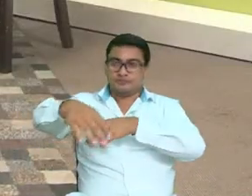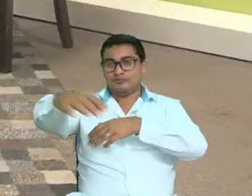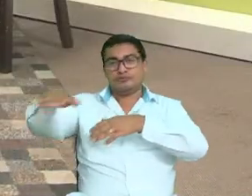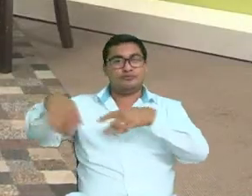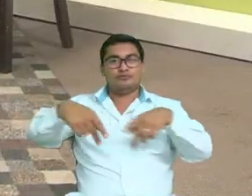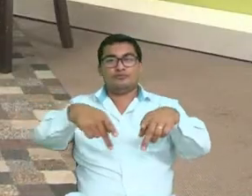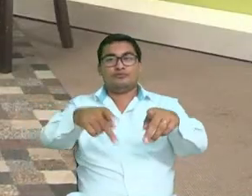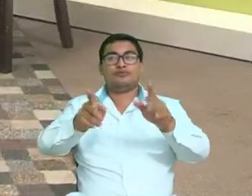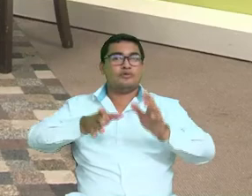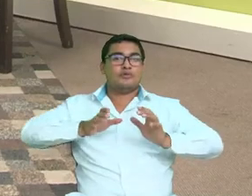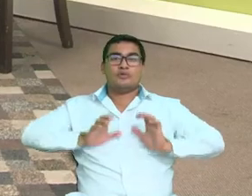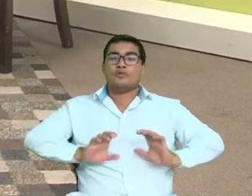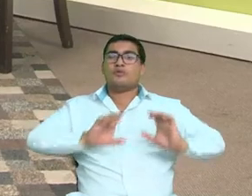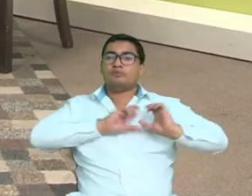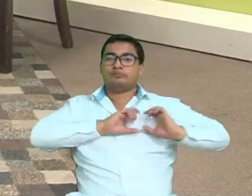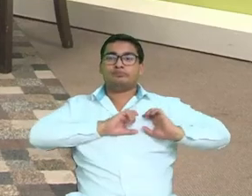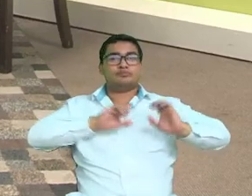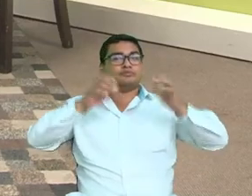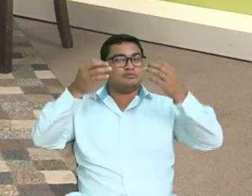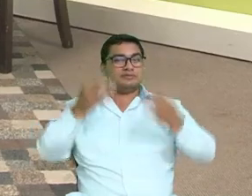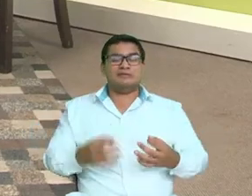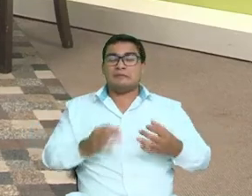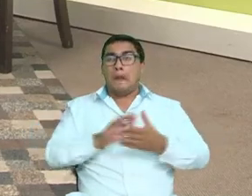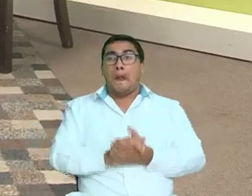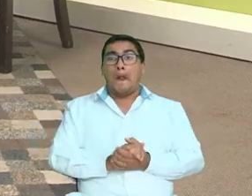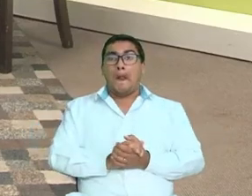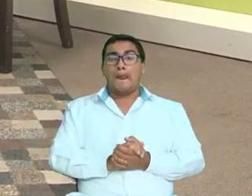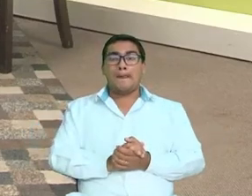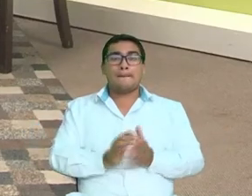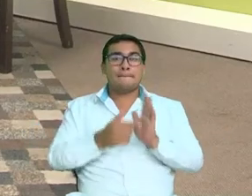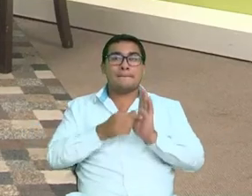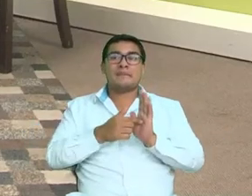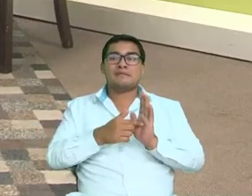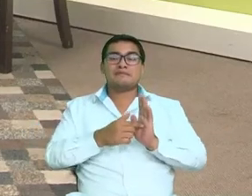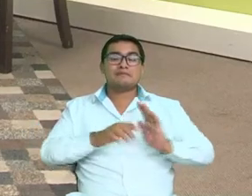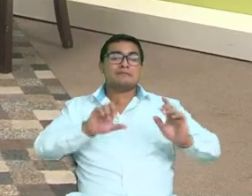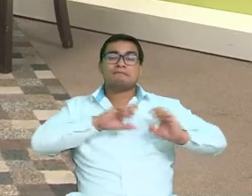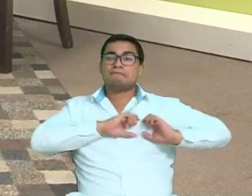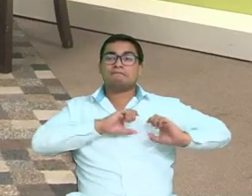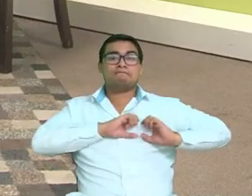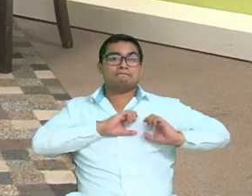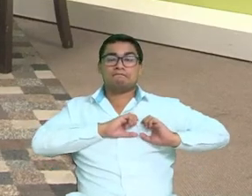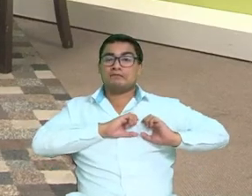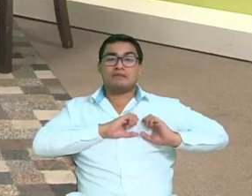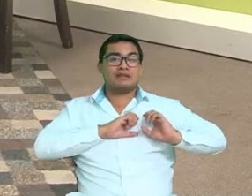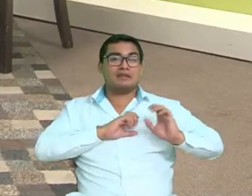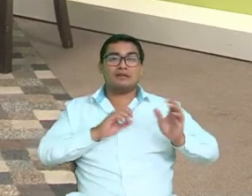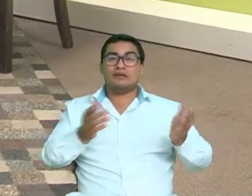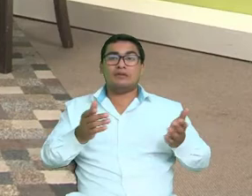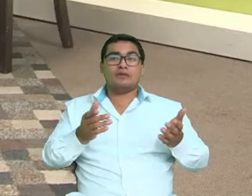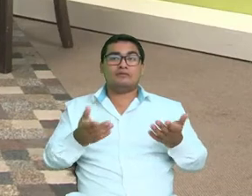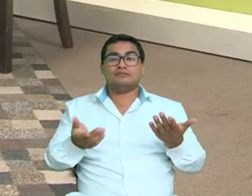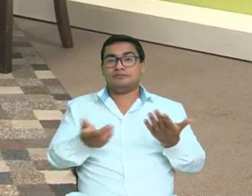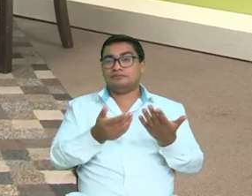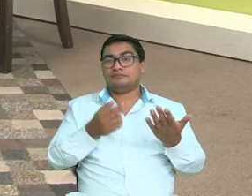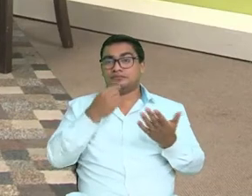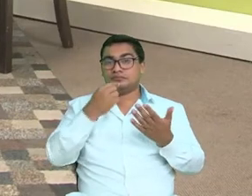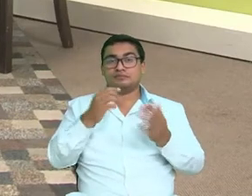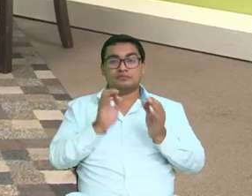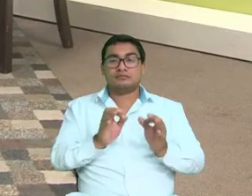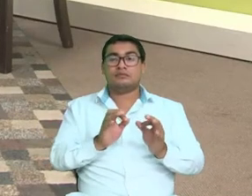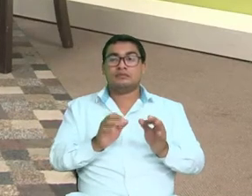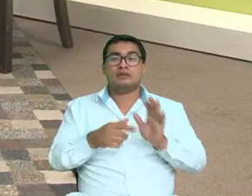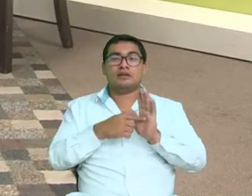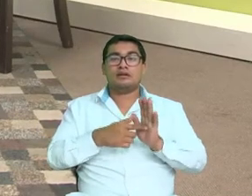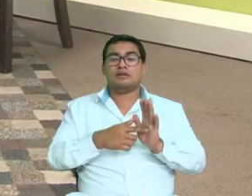funcionando su sistema circulatorio. Sí, porque cuando uno hace ejercicio, el sistema simpático se activa. Nosotros tenemos el sistema simpático y el